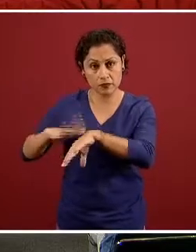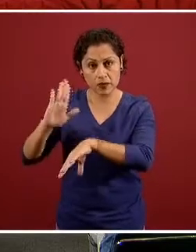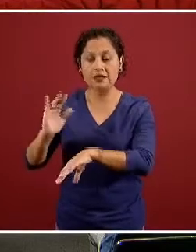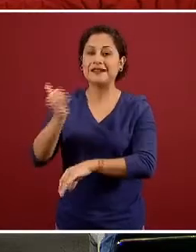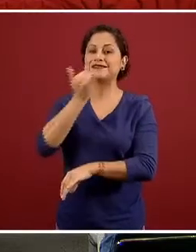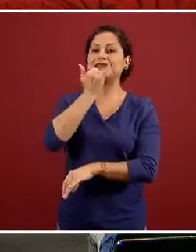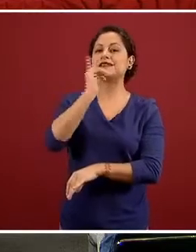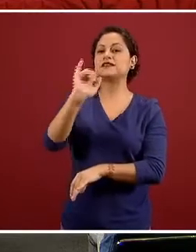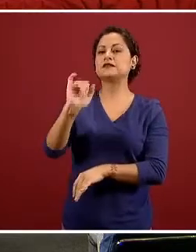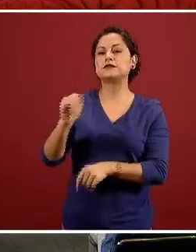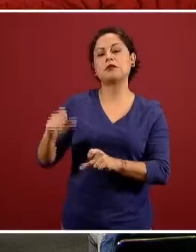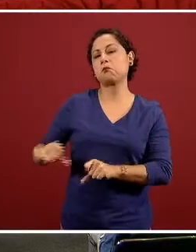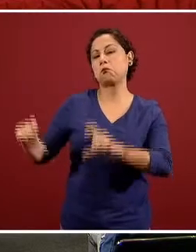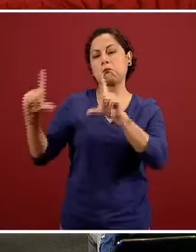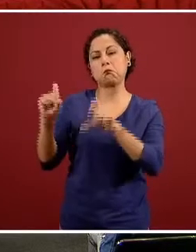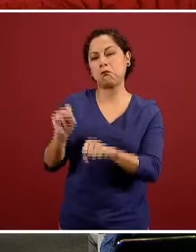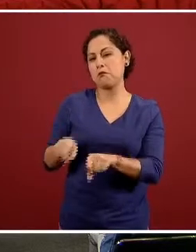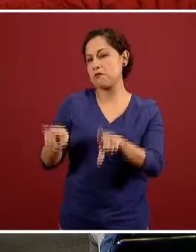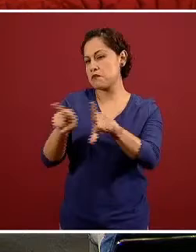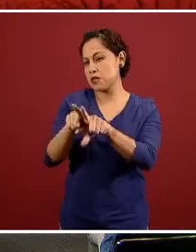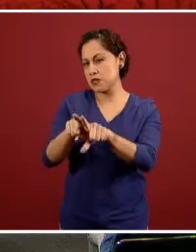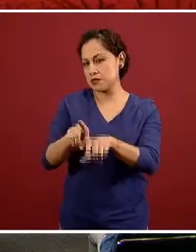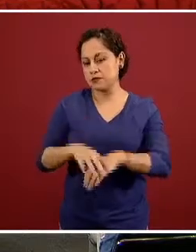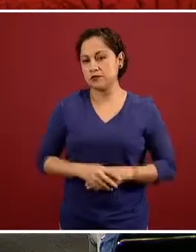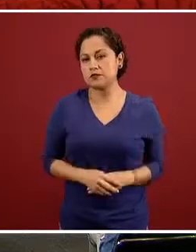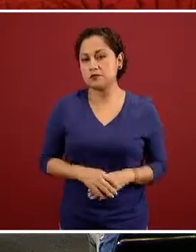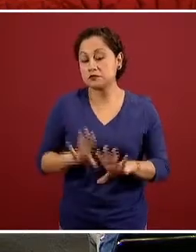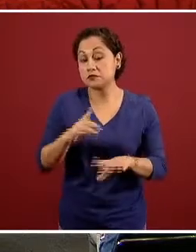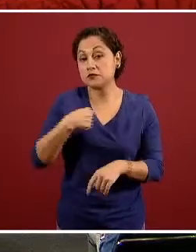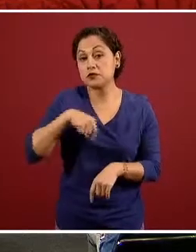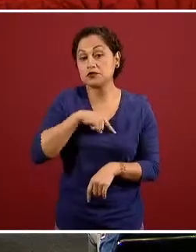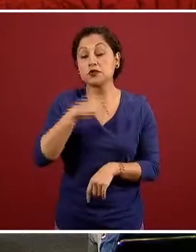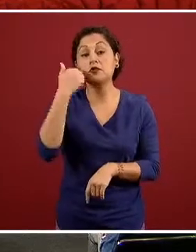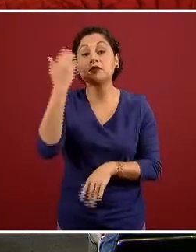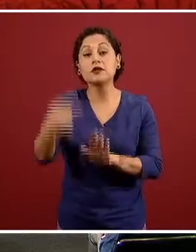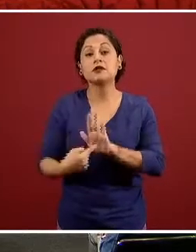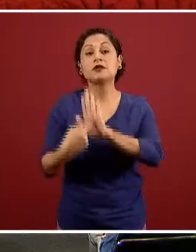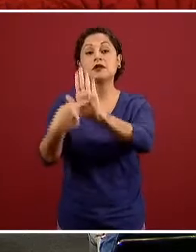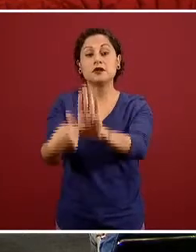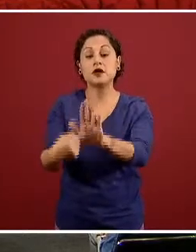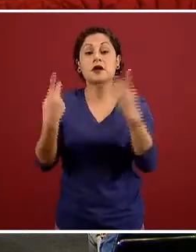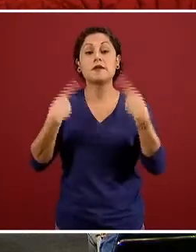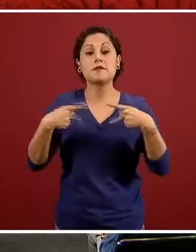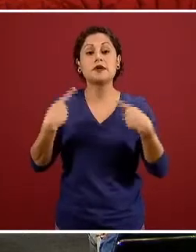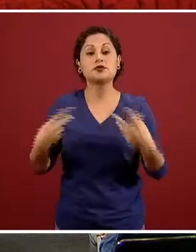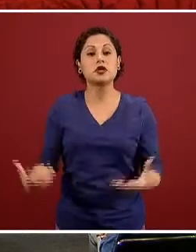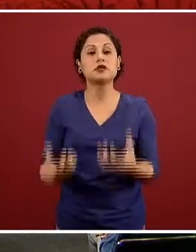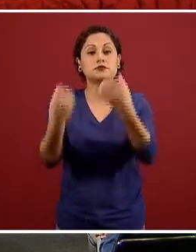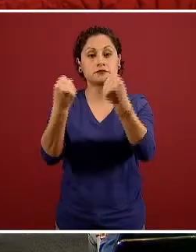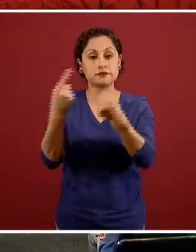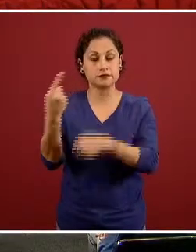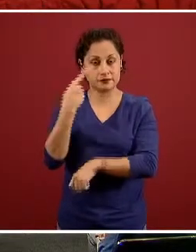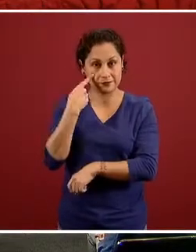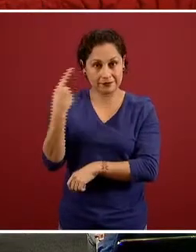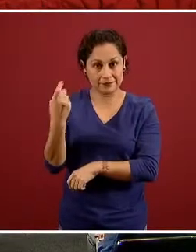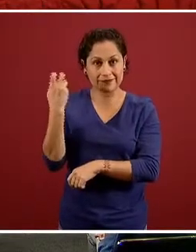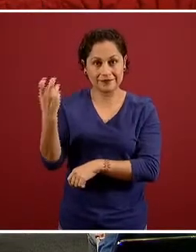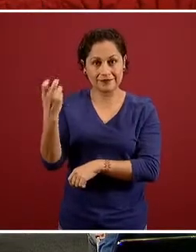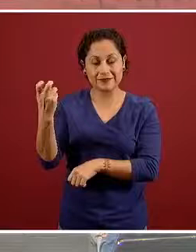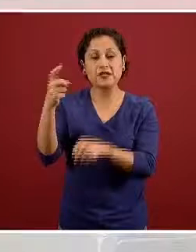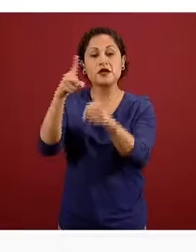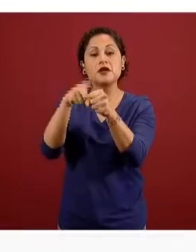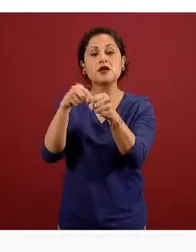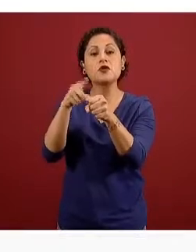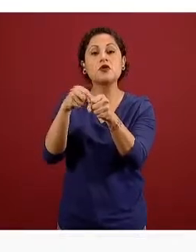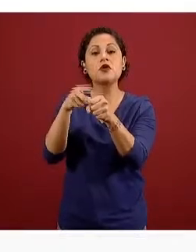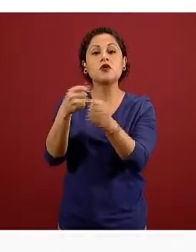sí. Bueno, es lo mismo. Aquí quisimos hacer un detalle. Son los casos recuperados, aparecen en la línea de color